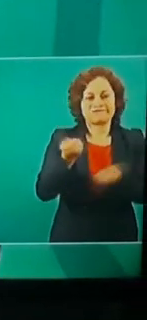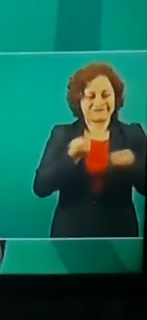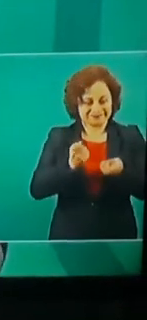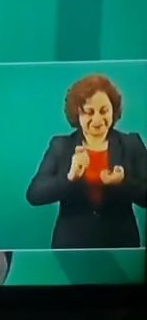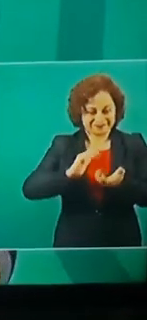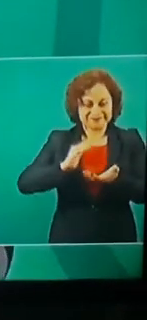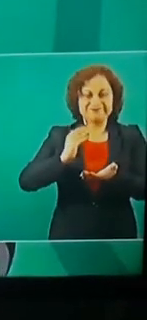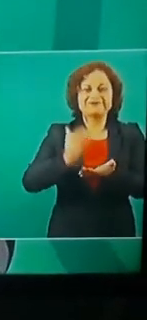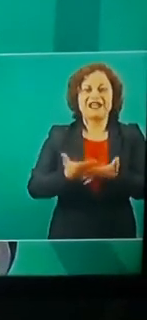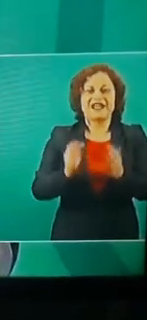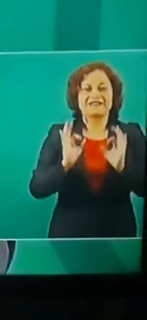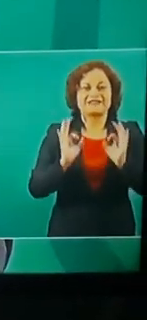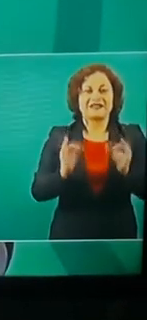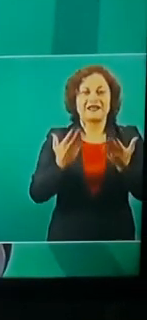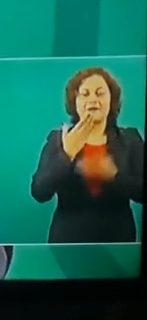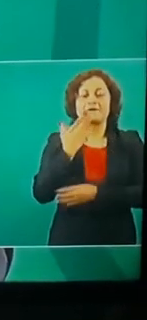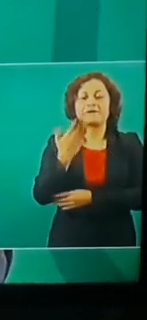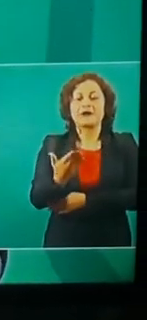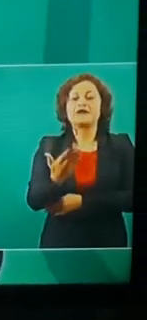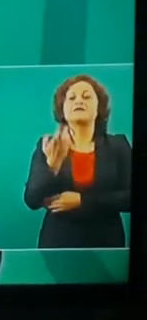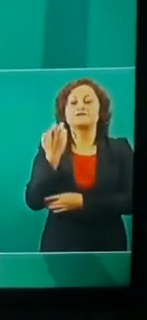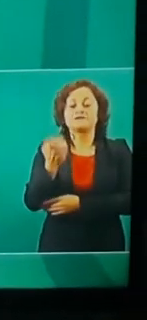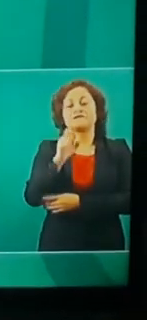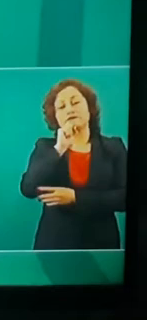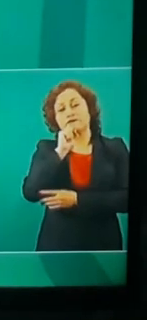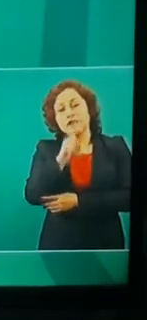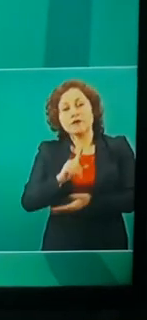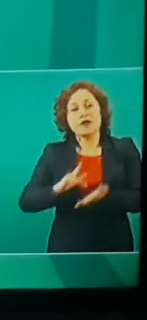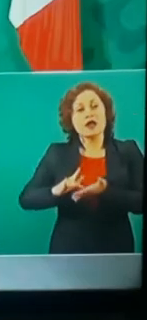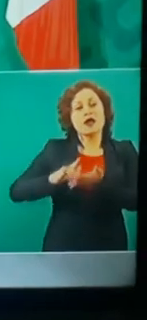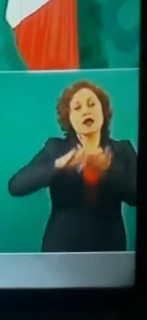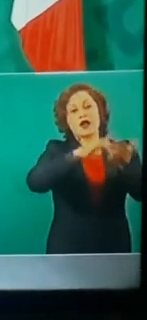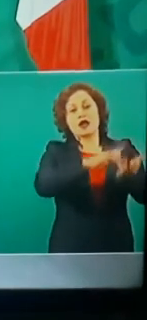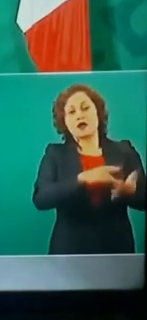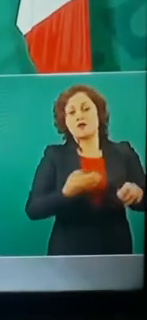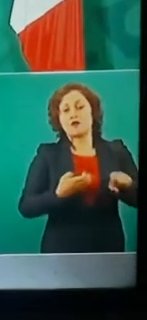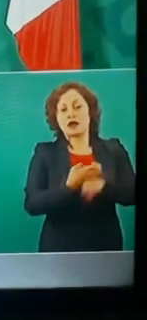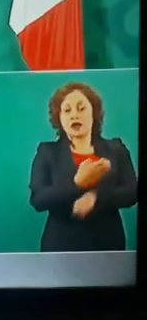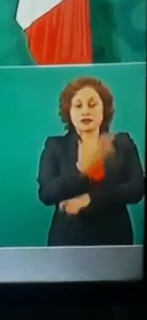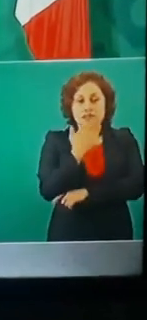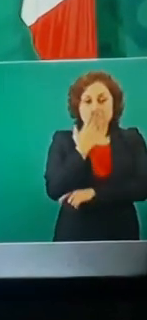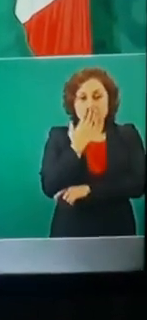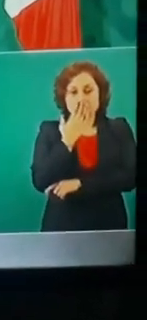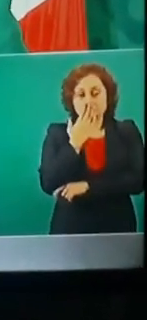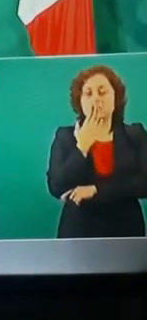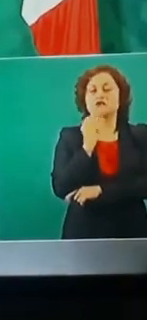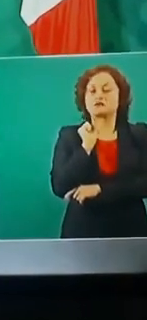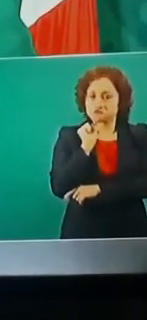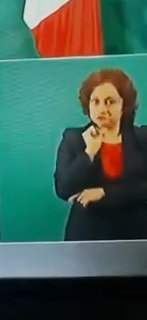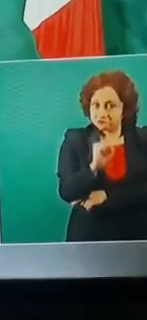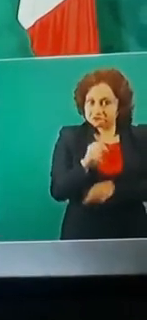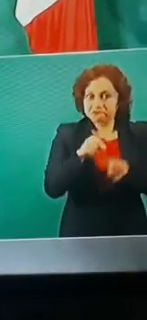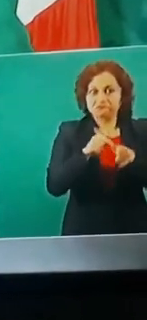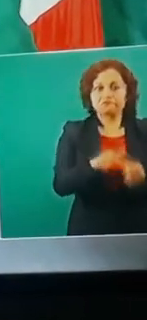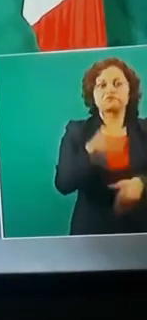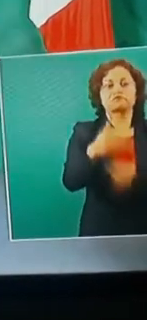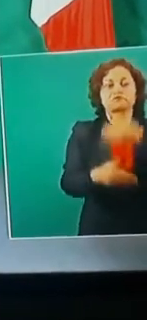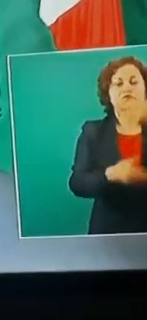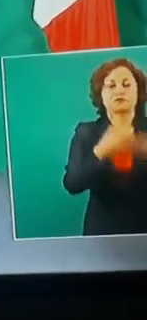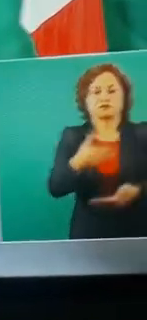Sonora como es nuestro compromiso, para que en épocas de